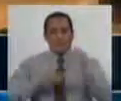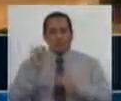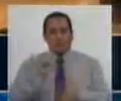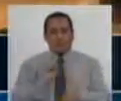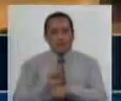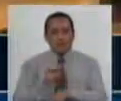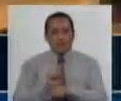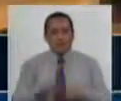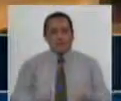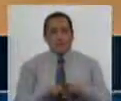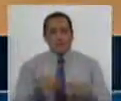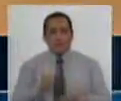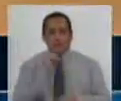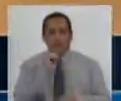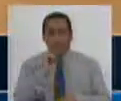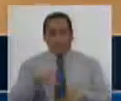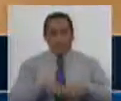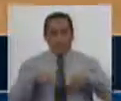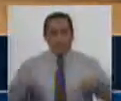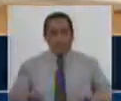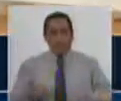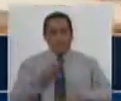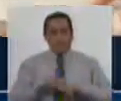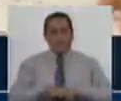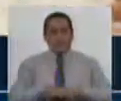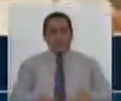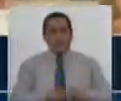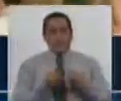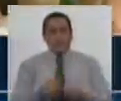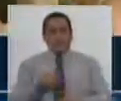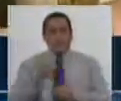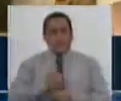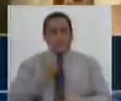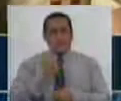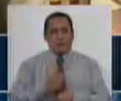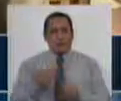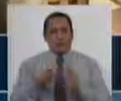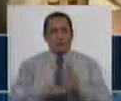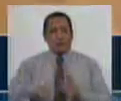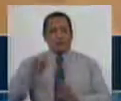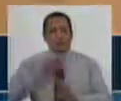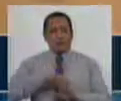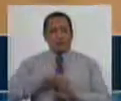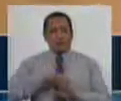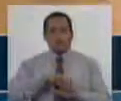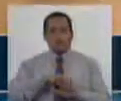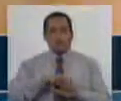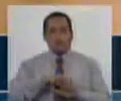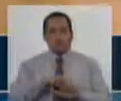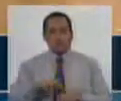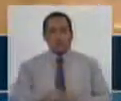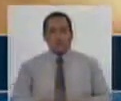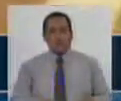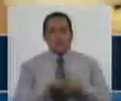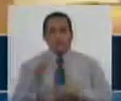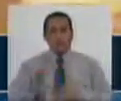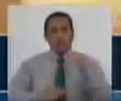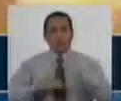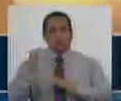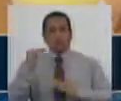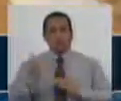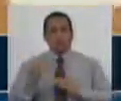educativa y de mobiliario. Y es por eso que estamos trabajando en este proyecto de